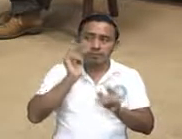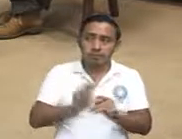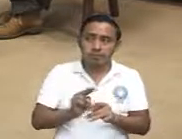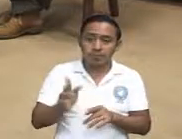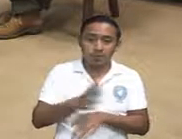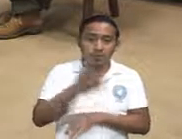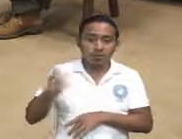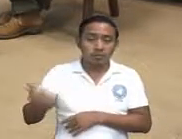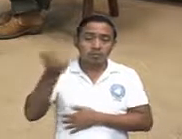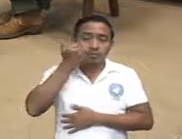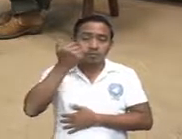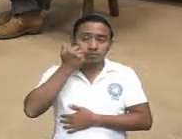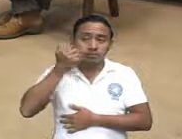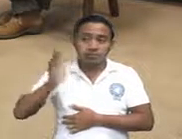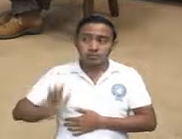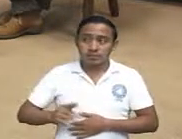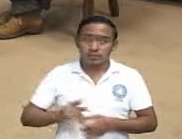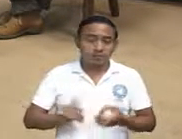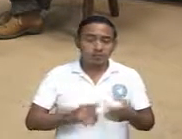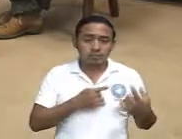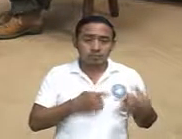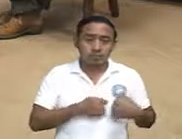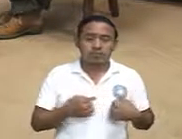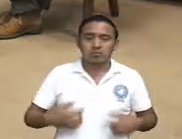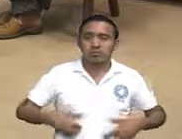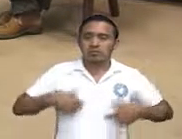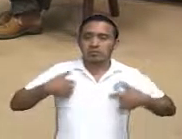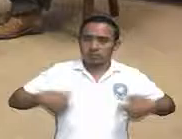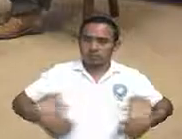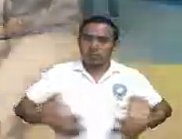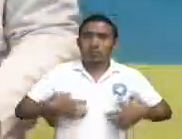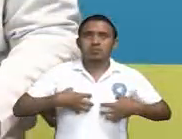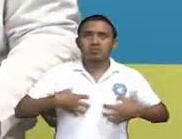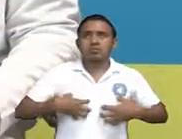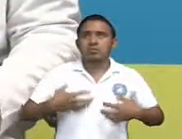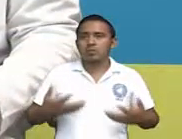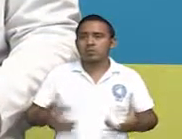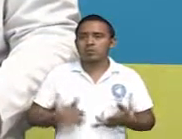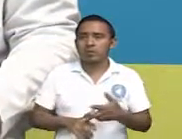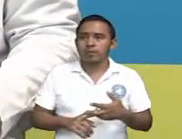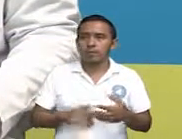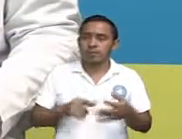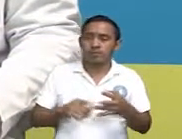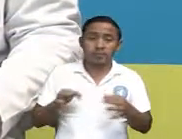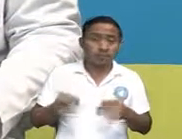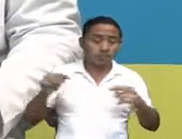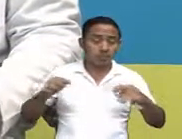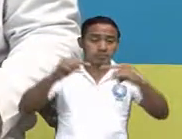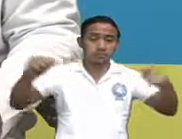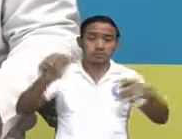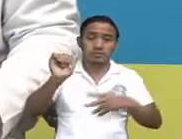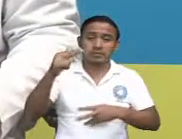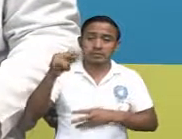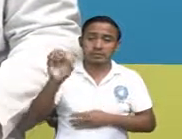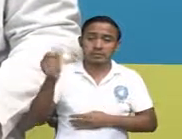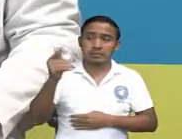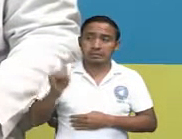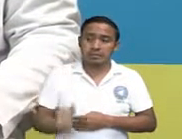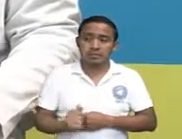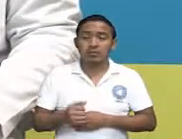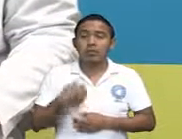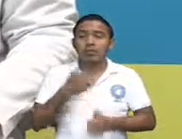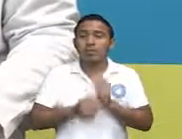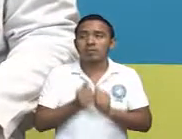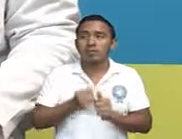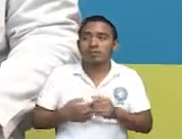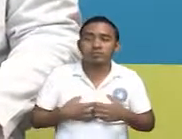otros trastornos, ajá, ya sea cardiopulmonares, que puedan contraindicar anestesia o que puedan producir algún trastorno